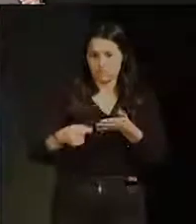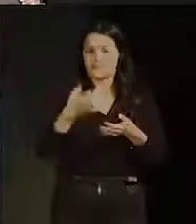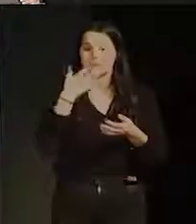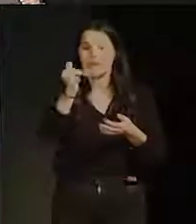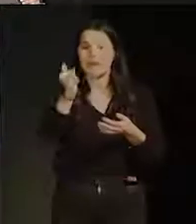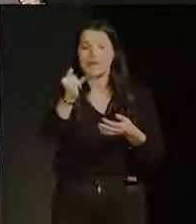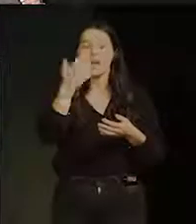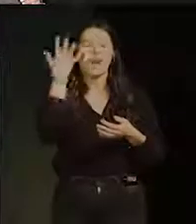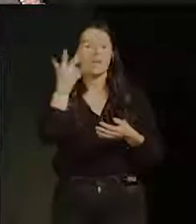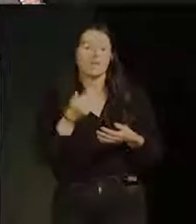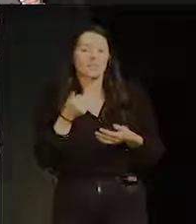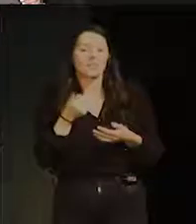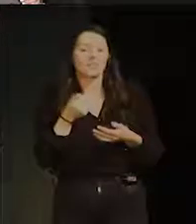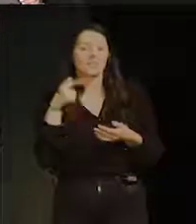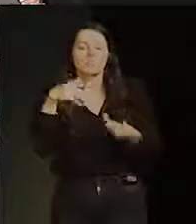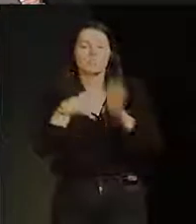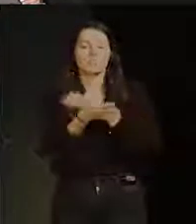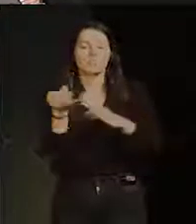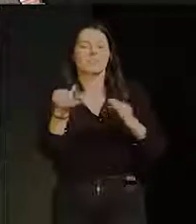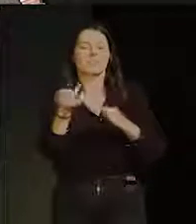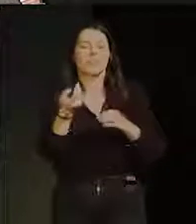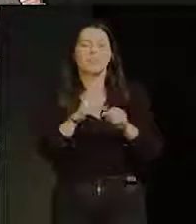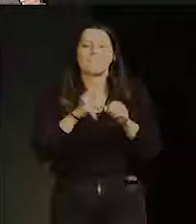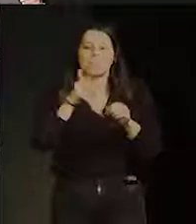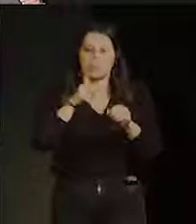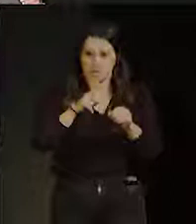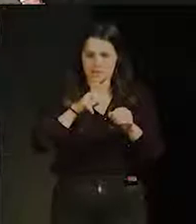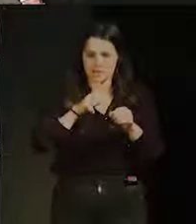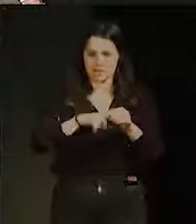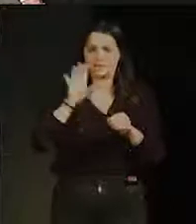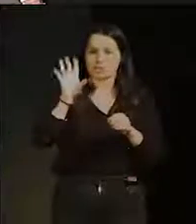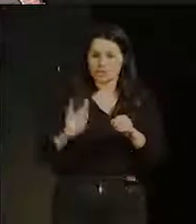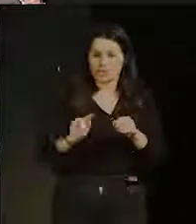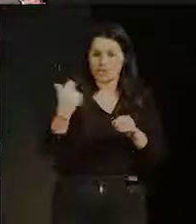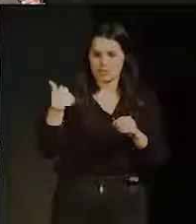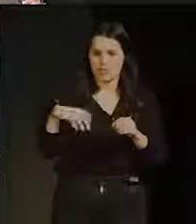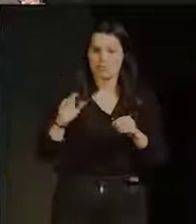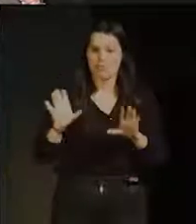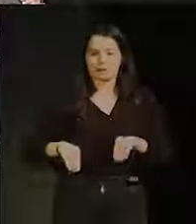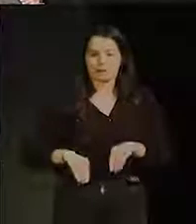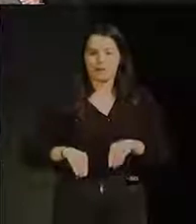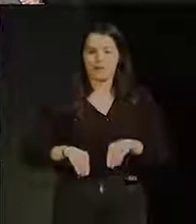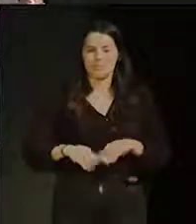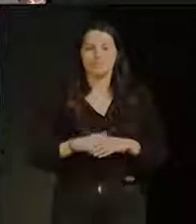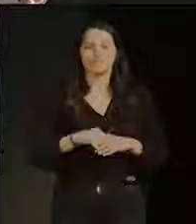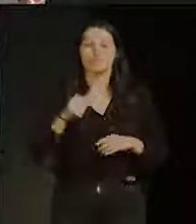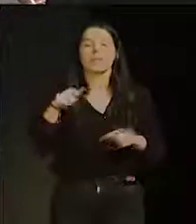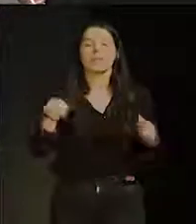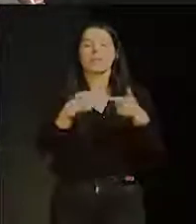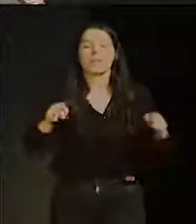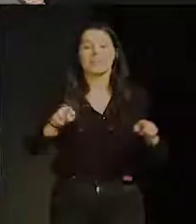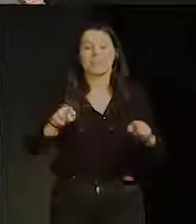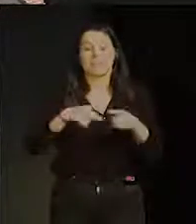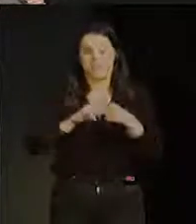amarillo, vuestra participación está confirmada en el taller de Juanjo Grande. Es un taller de música que se va